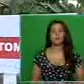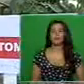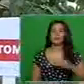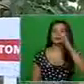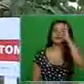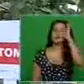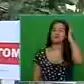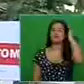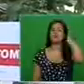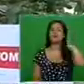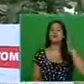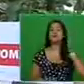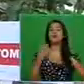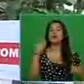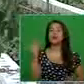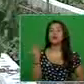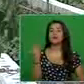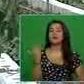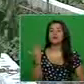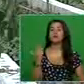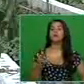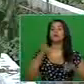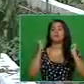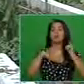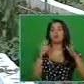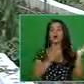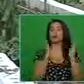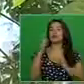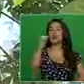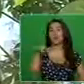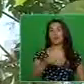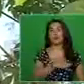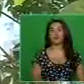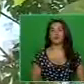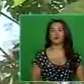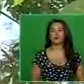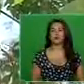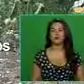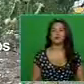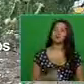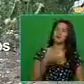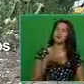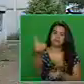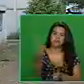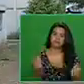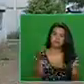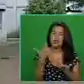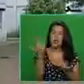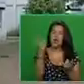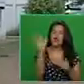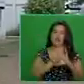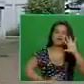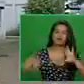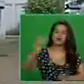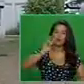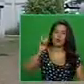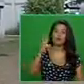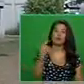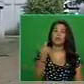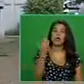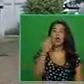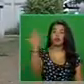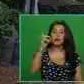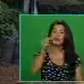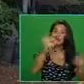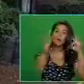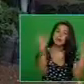nosotros definitivamente para organizar el poder comunal. Alrededor de 20.000 espacios comunitarios, entre ellos los